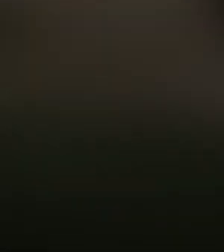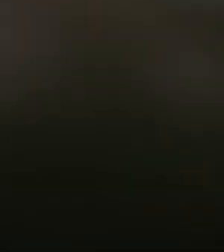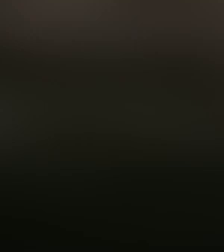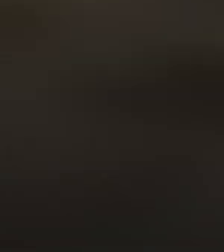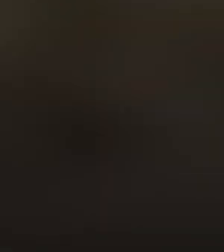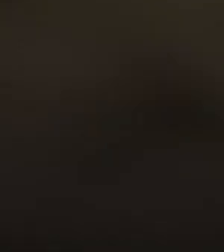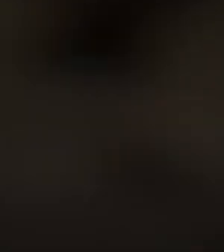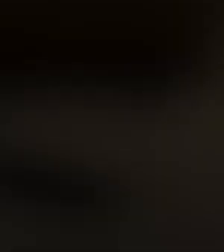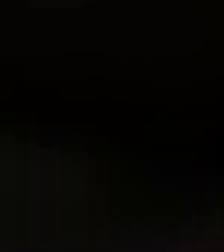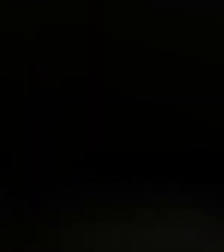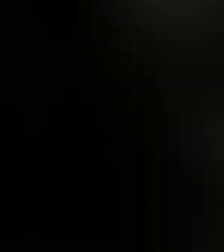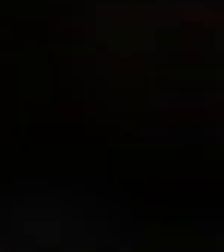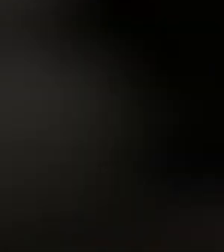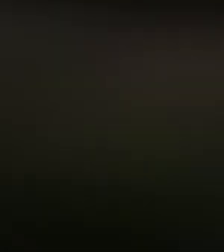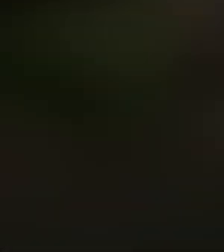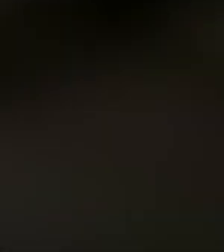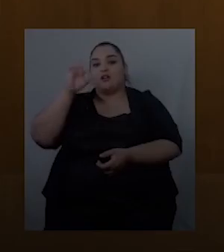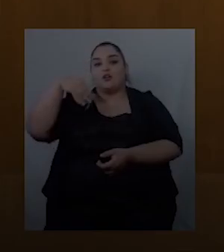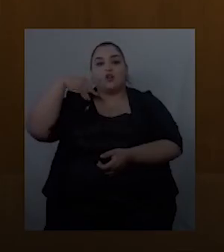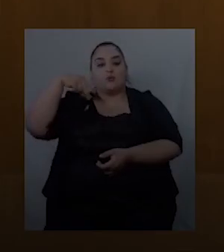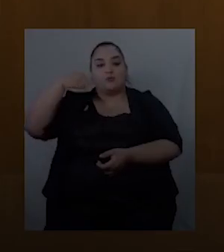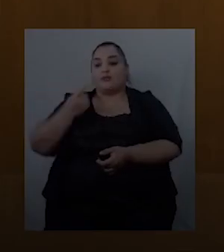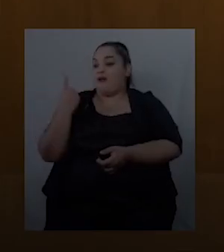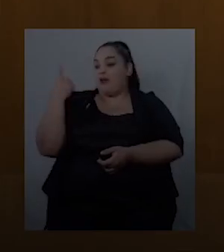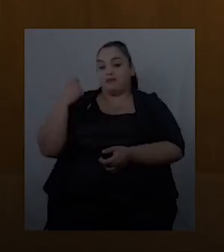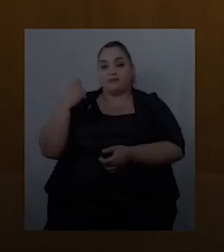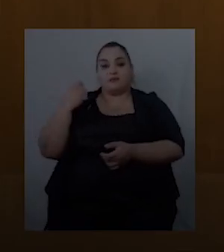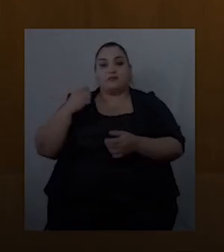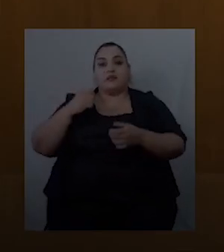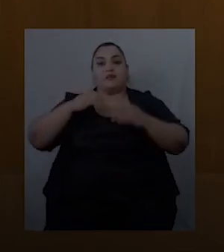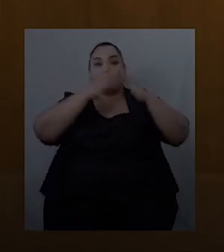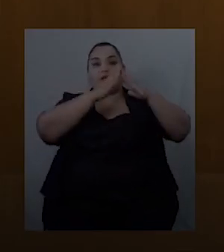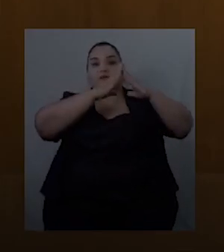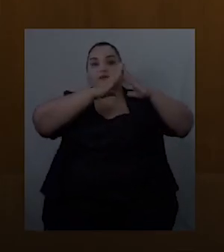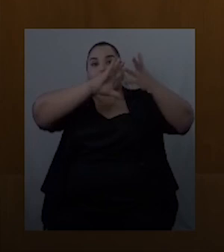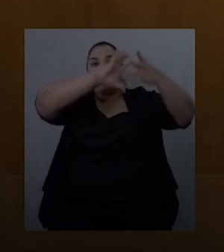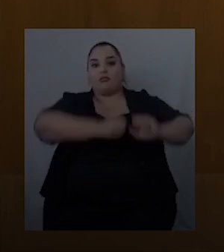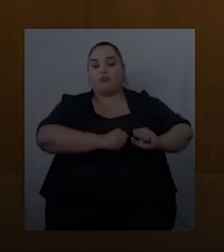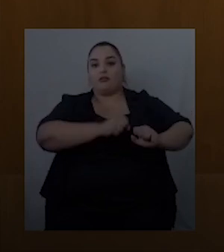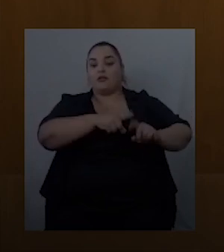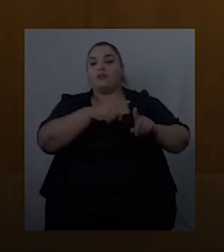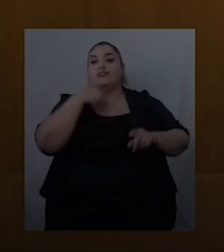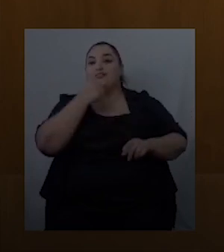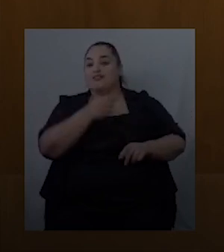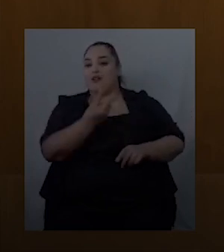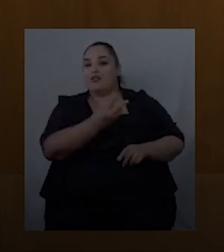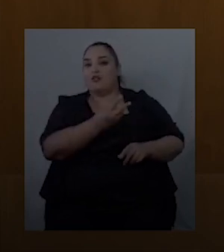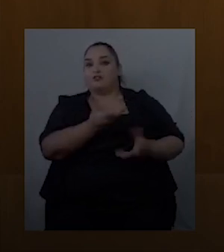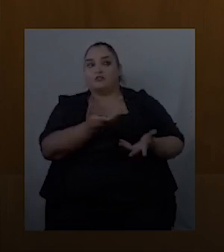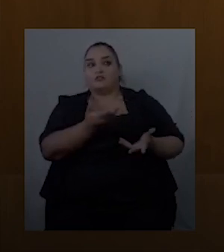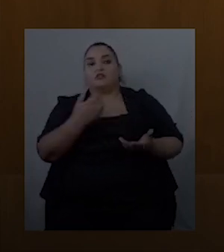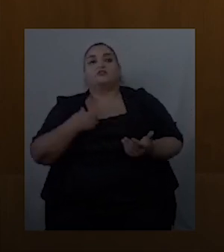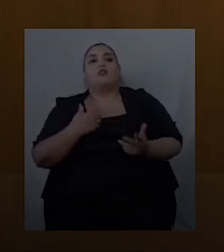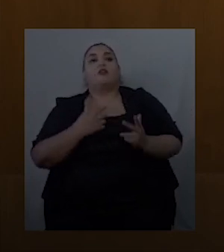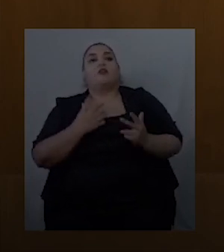se salvó por mirarlo con su hijita y decirle goiás de tranquila que te vamos a ayudar con sergio que